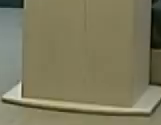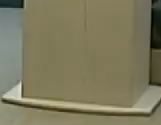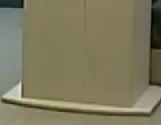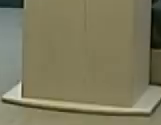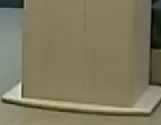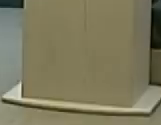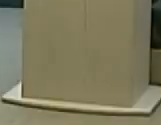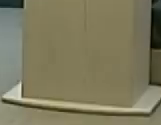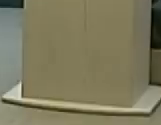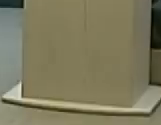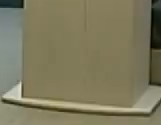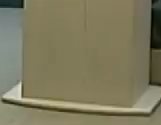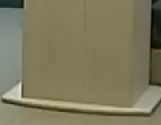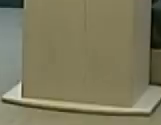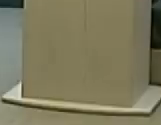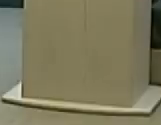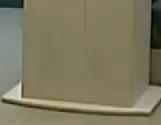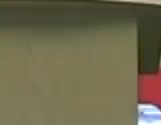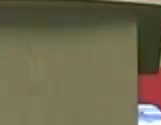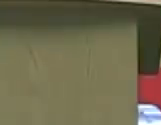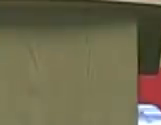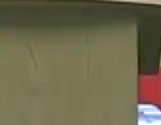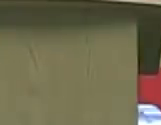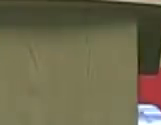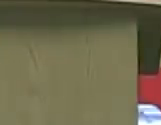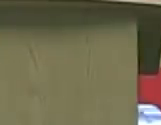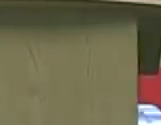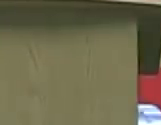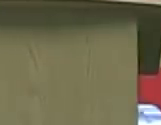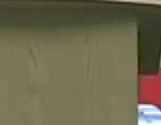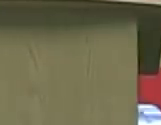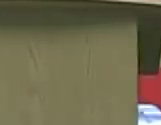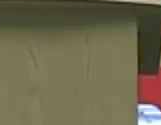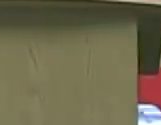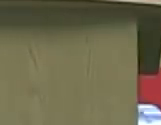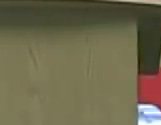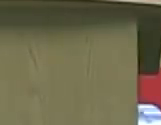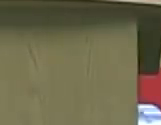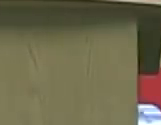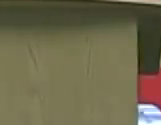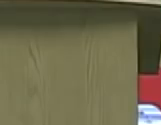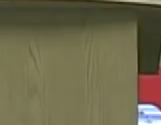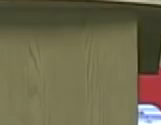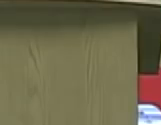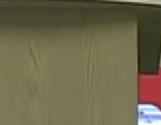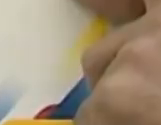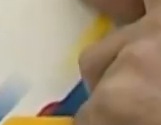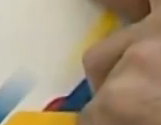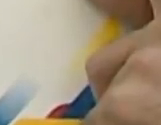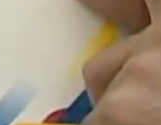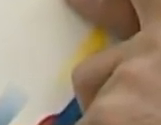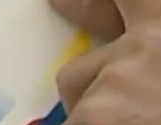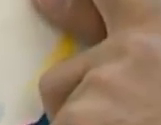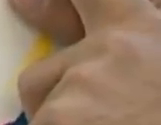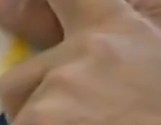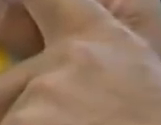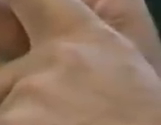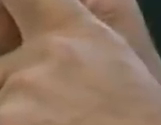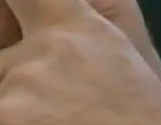por millón de habitantes. Esta es la página llamada Our World in Data, que lo que mejor tiene es